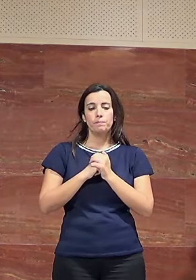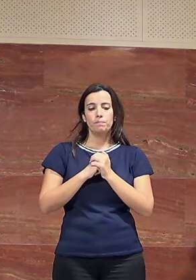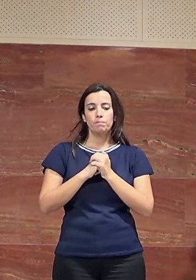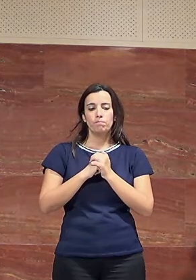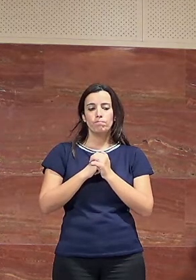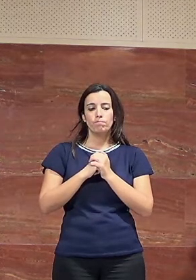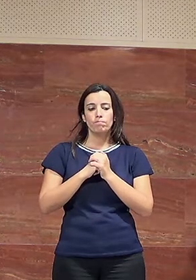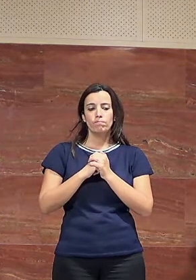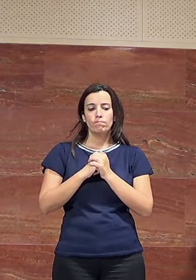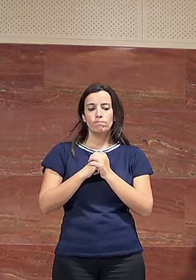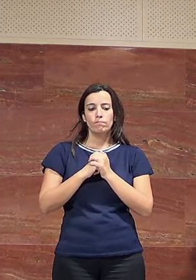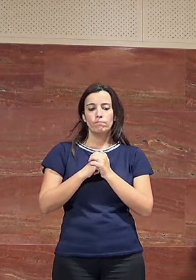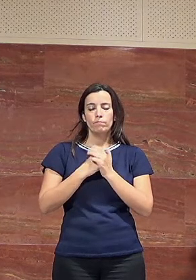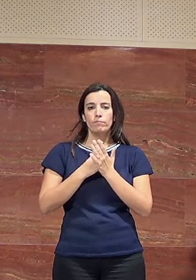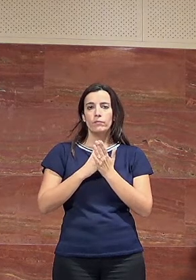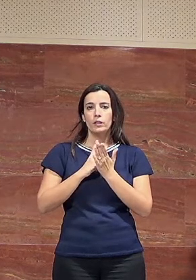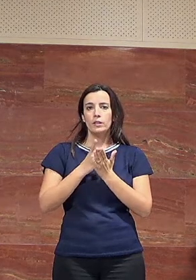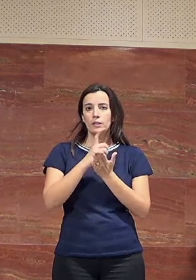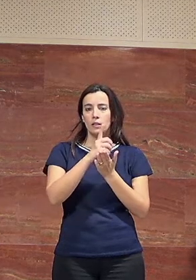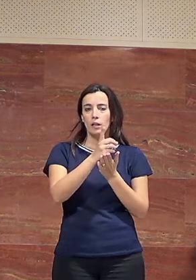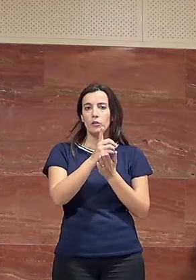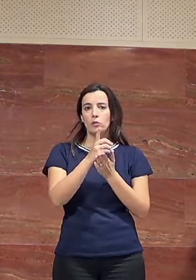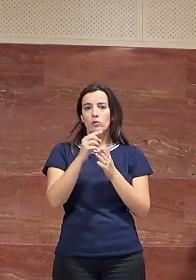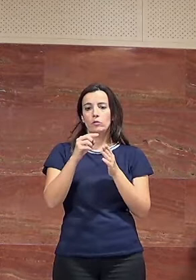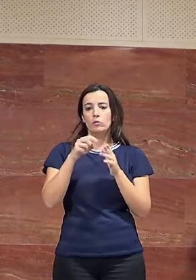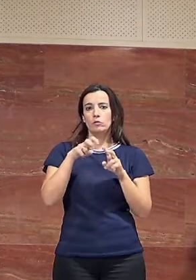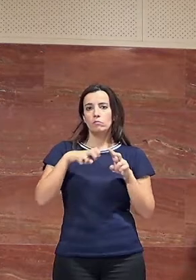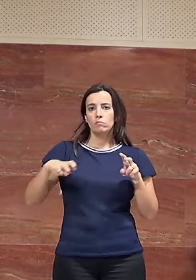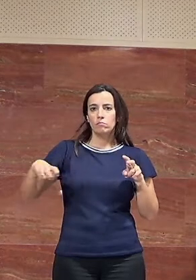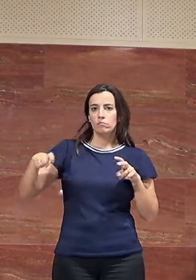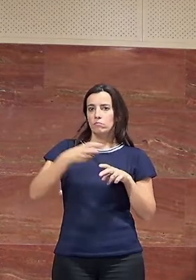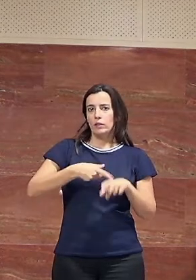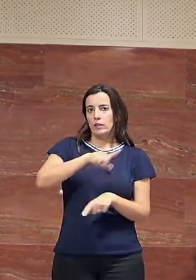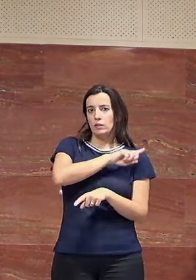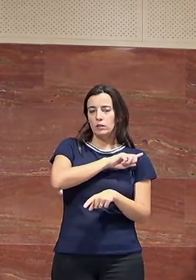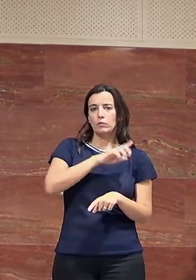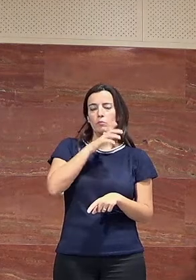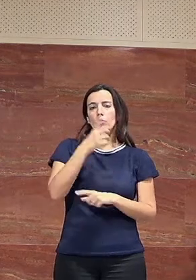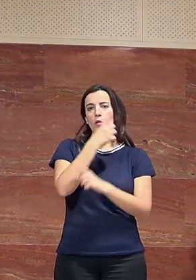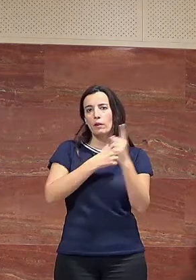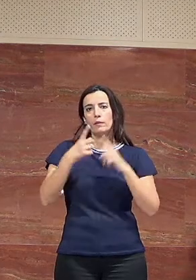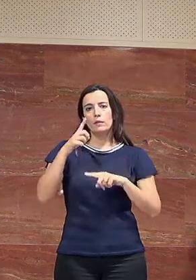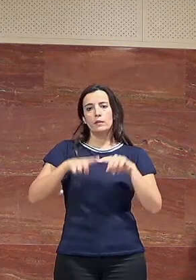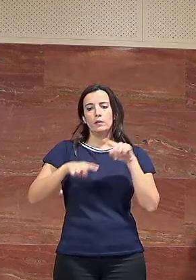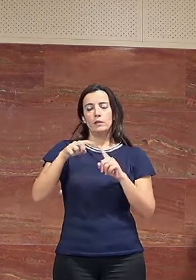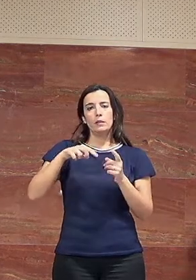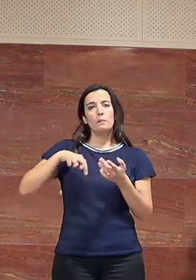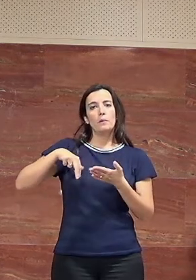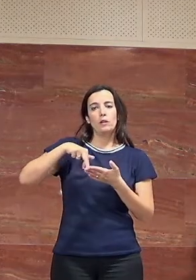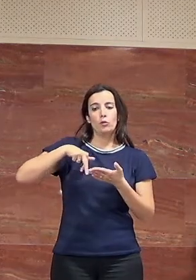para pasar ese cruce tiene un rodeo excesivo, inadecuado, lo que obliga en muchos casos a la indisciplina del peatón, a cruzar de una manera